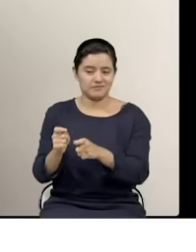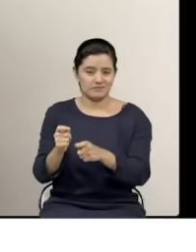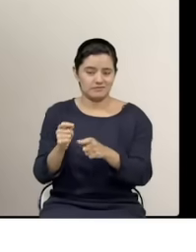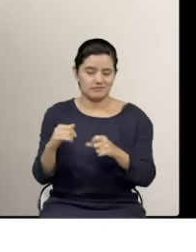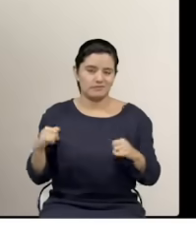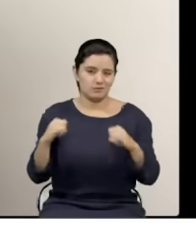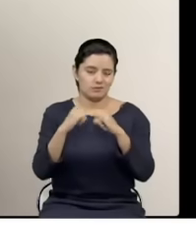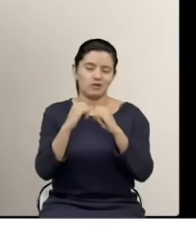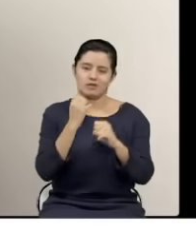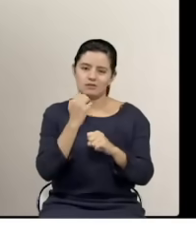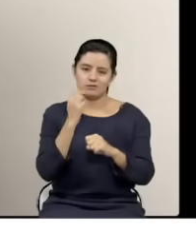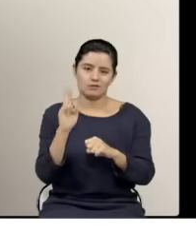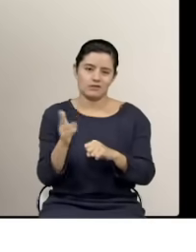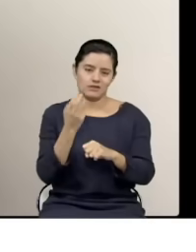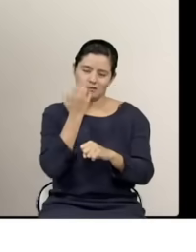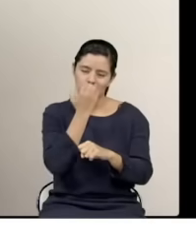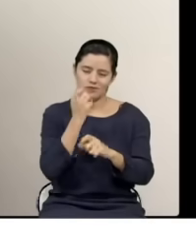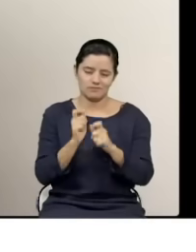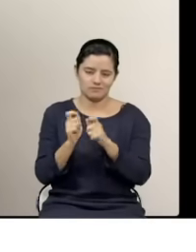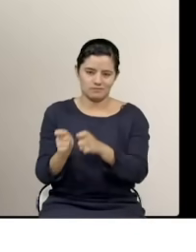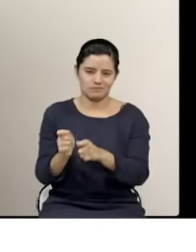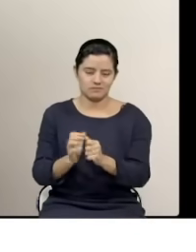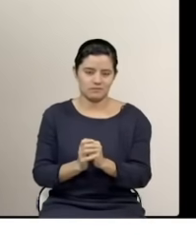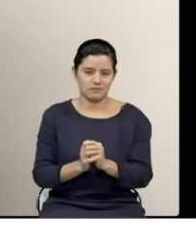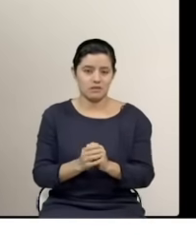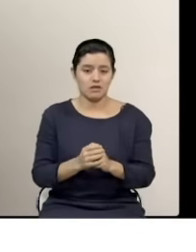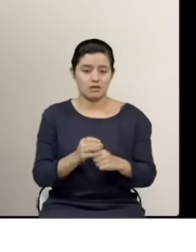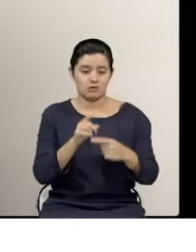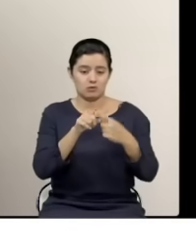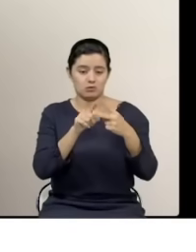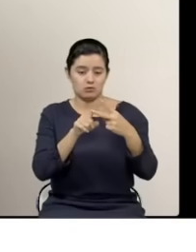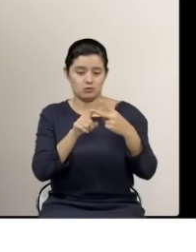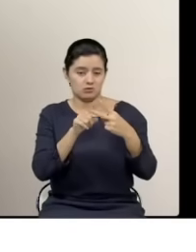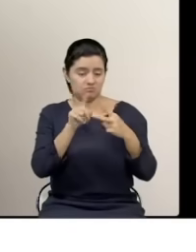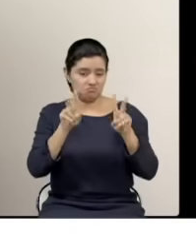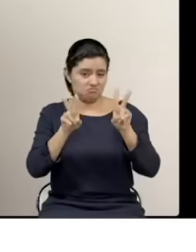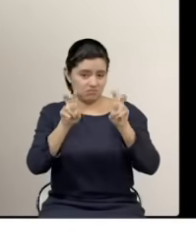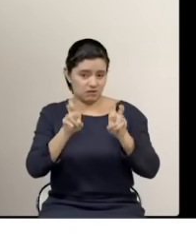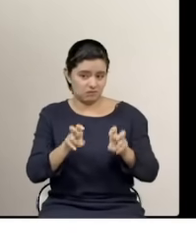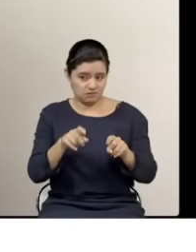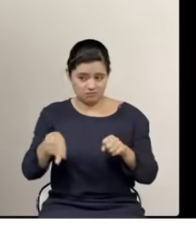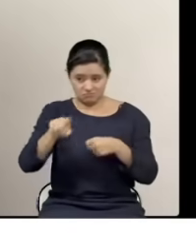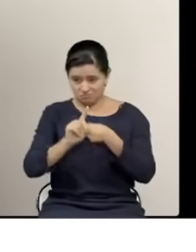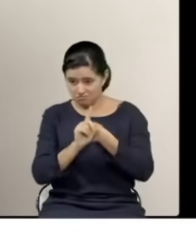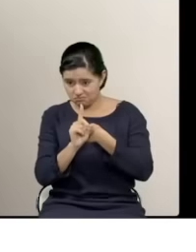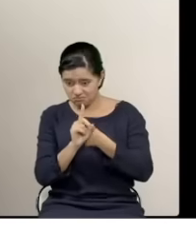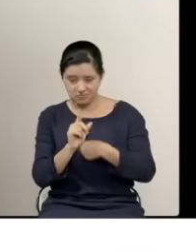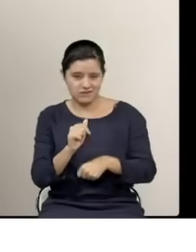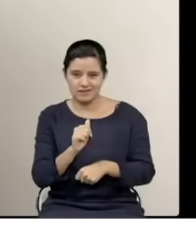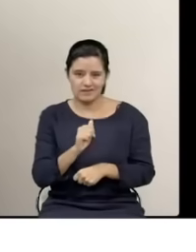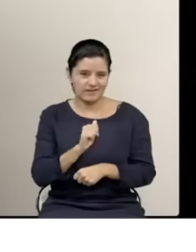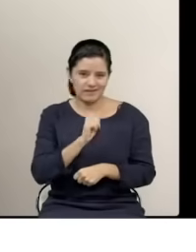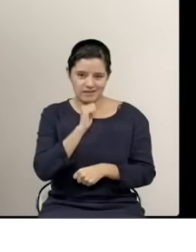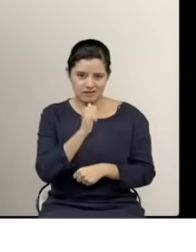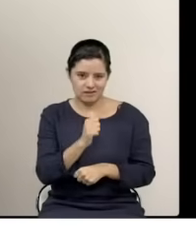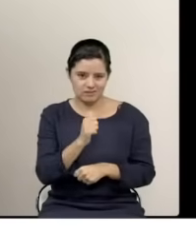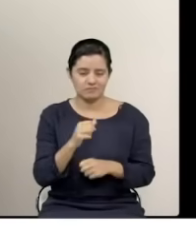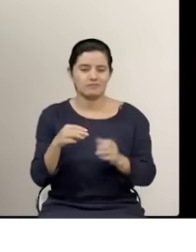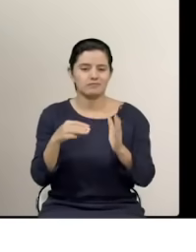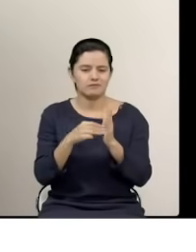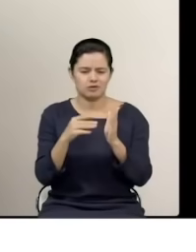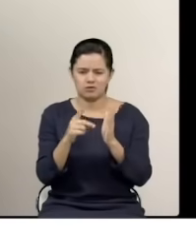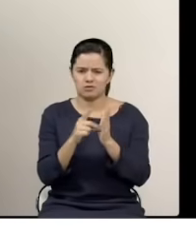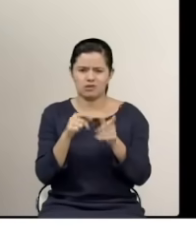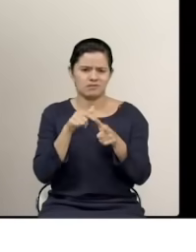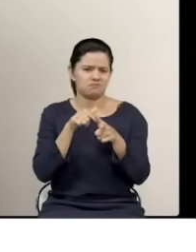académica dos de los temas no fueron cuestionados la metodología sigue en pie y la